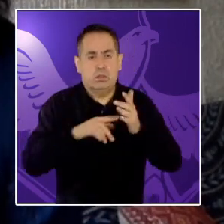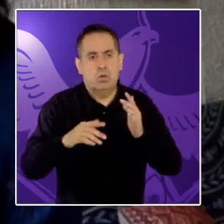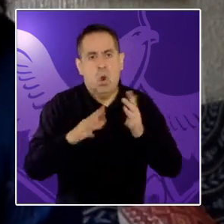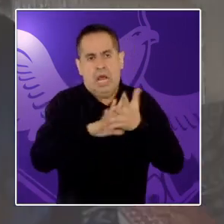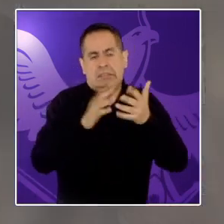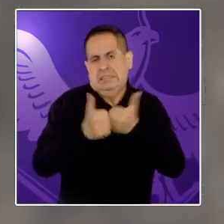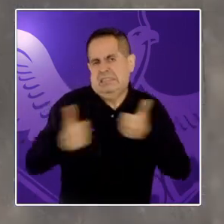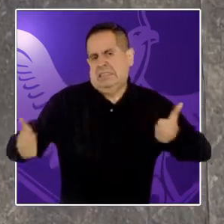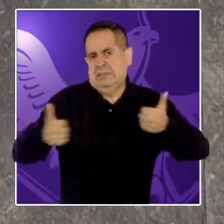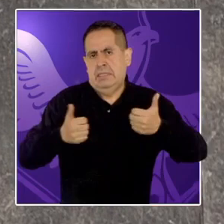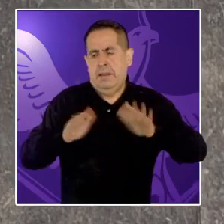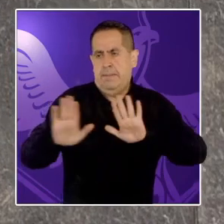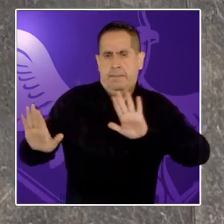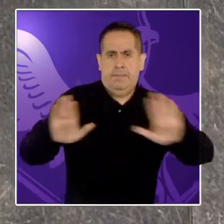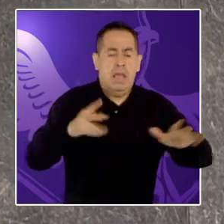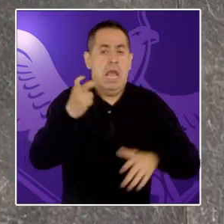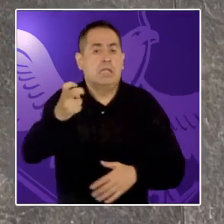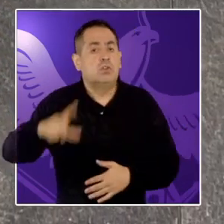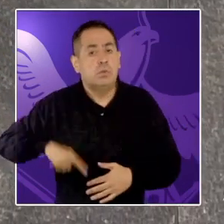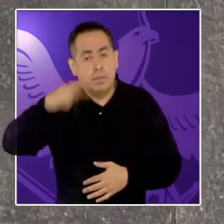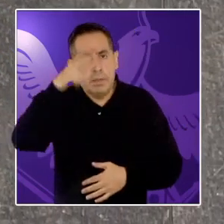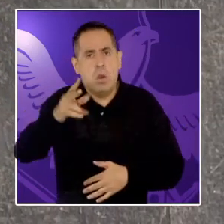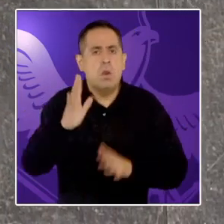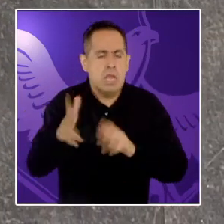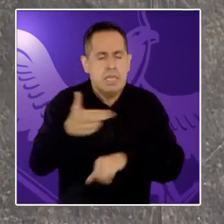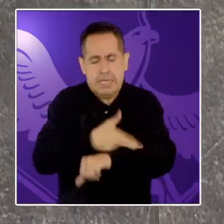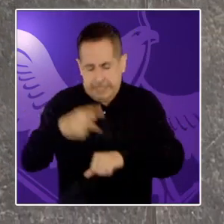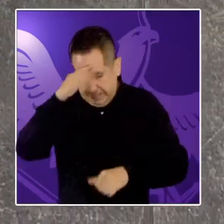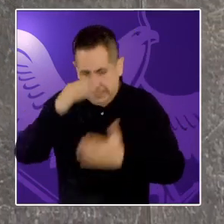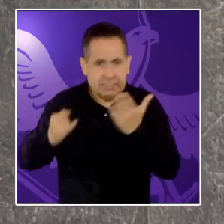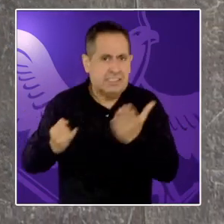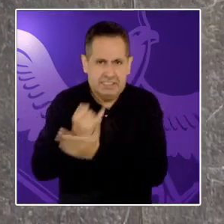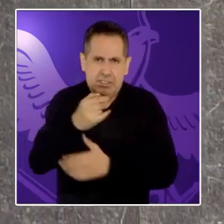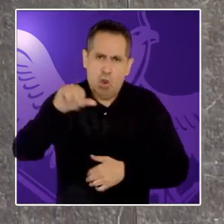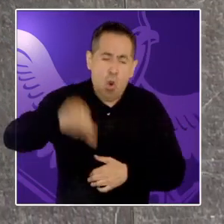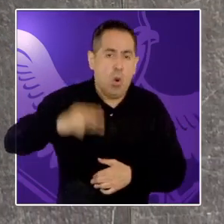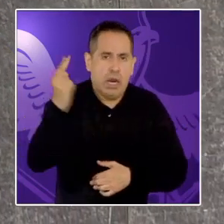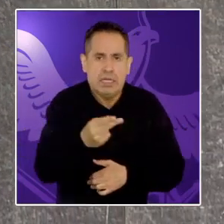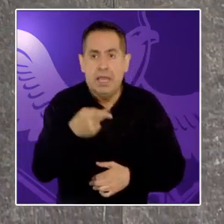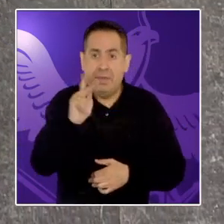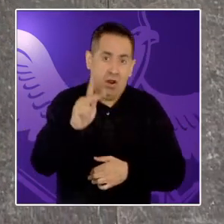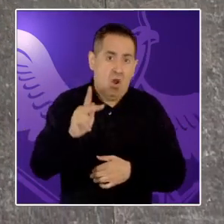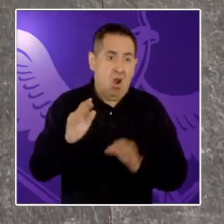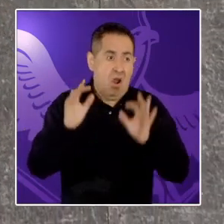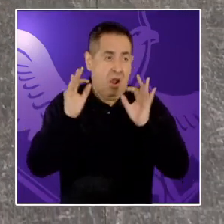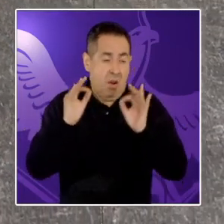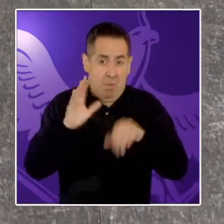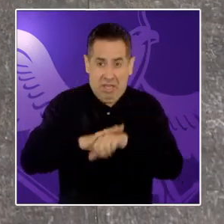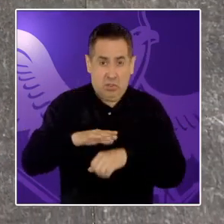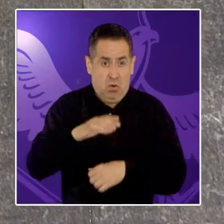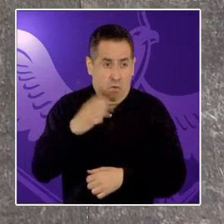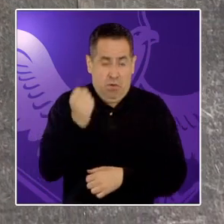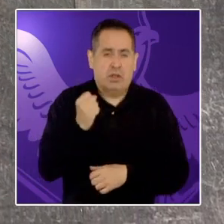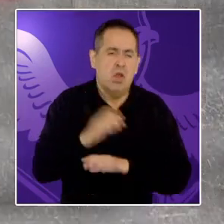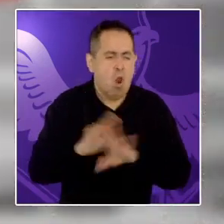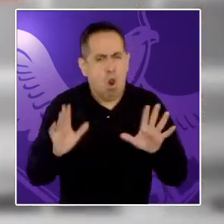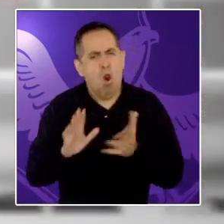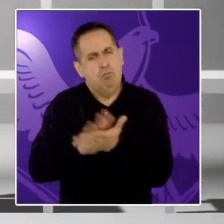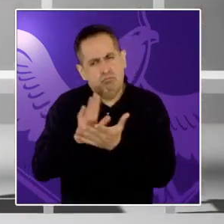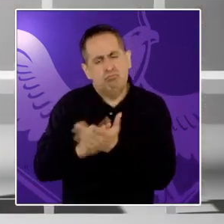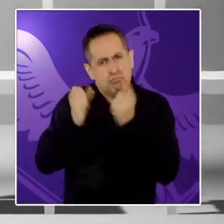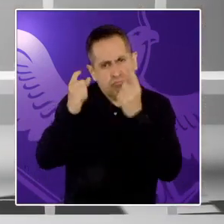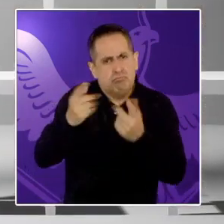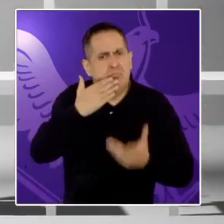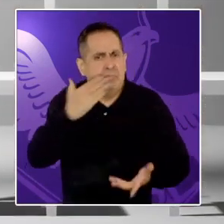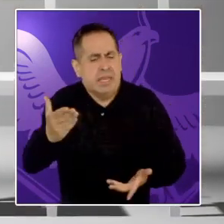de sanidad y distanciamiento social en los centros penitenciarios. En este contexto, el Estado mexicano ha tomado decisiones